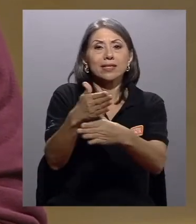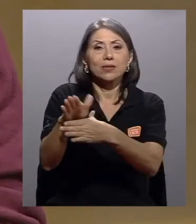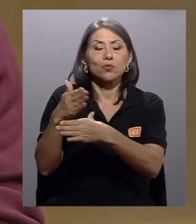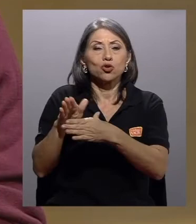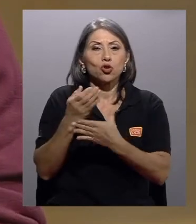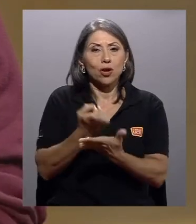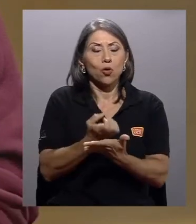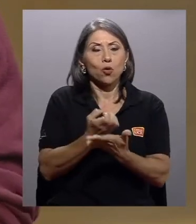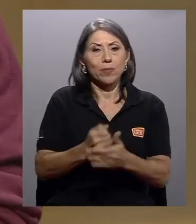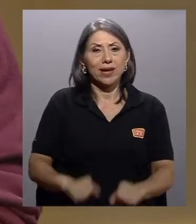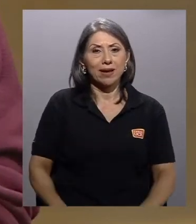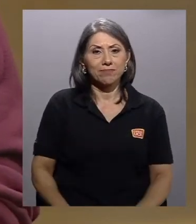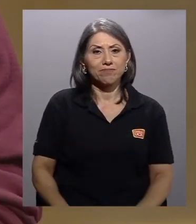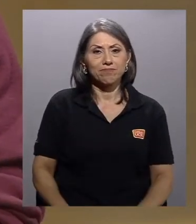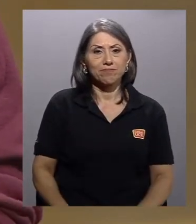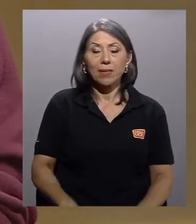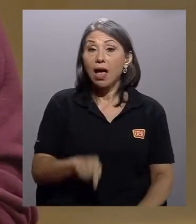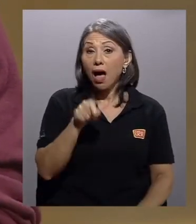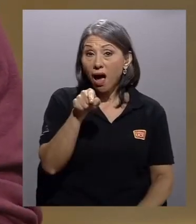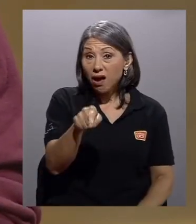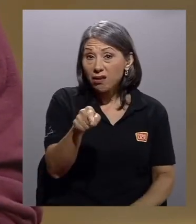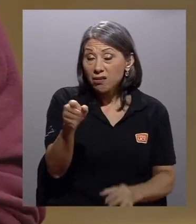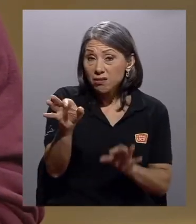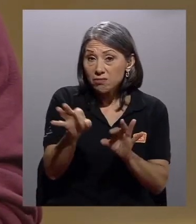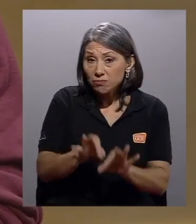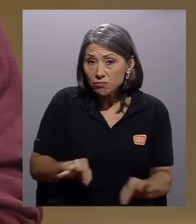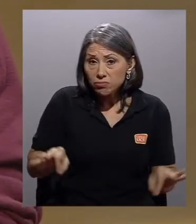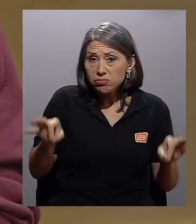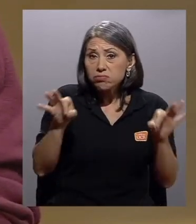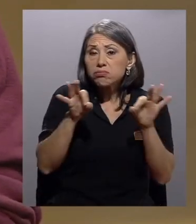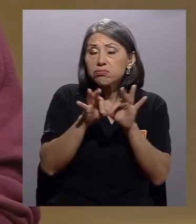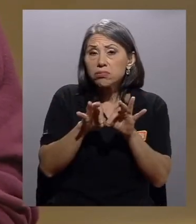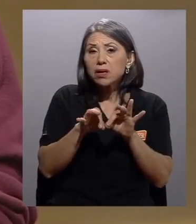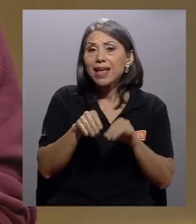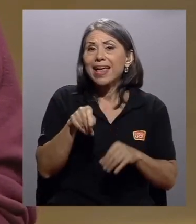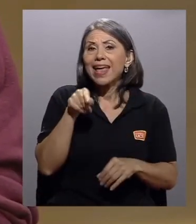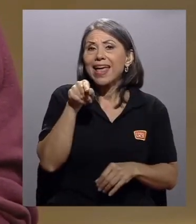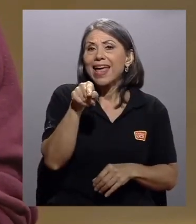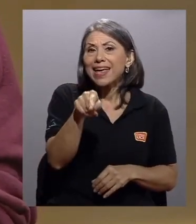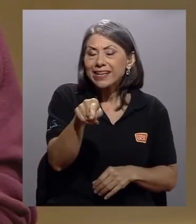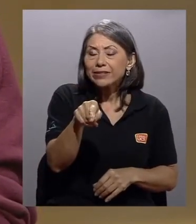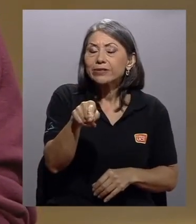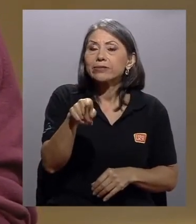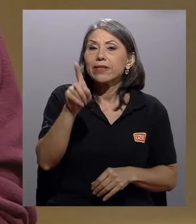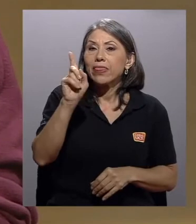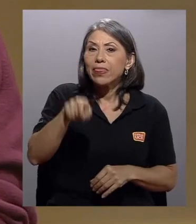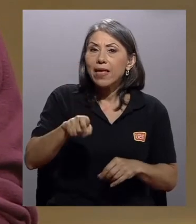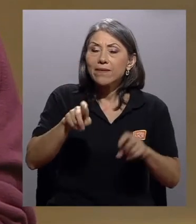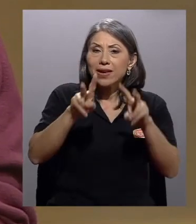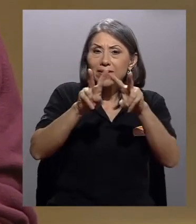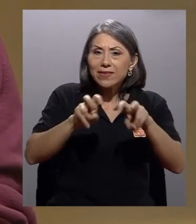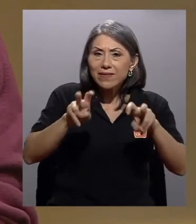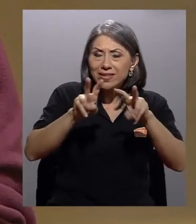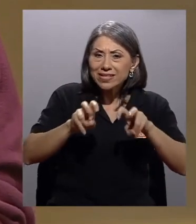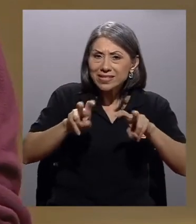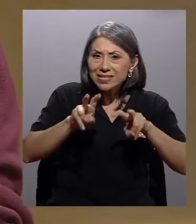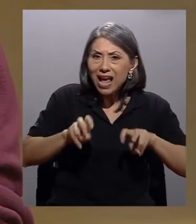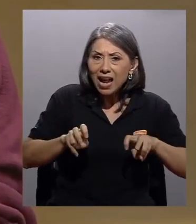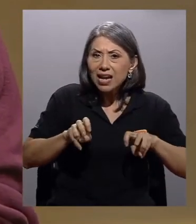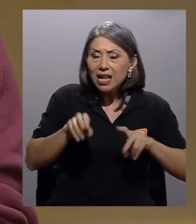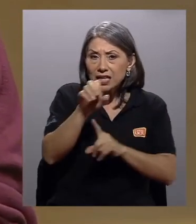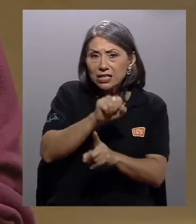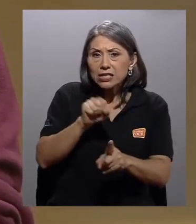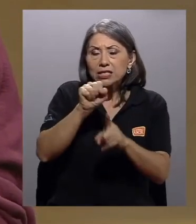económica. Y aquí yo creo que hay un elemento que es fundamental. Esto pasa por revisar el dogma